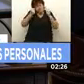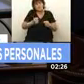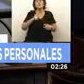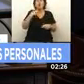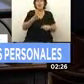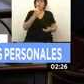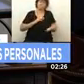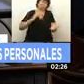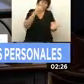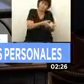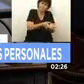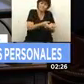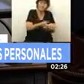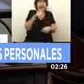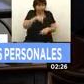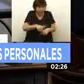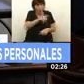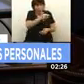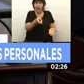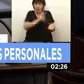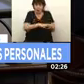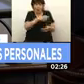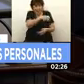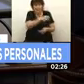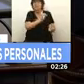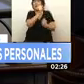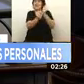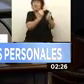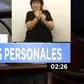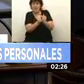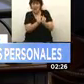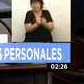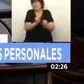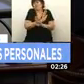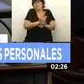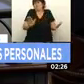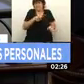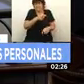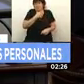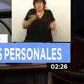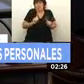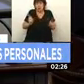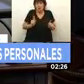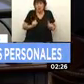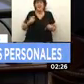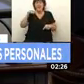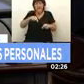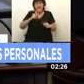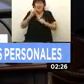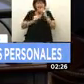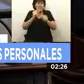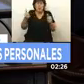a convencer de poner un fierro en una fábrica además si esta recesión se se profundiza dentro de